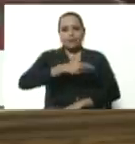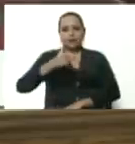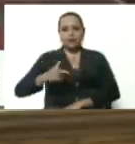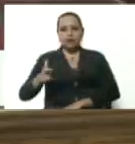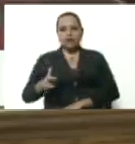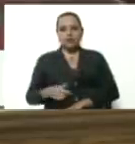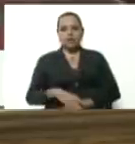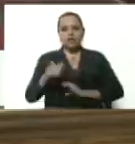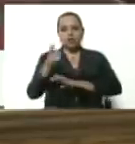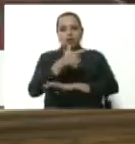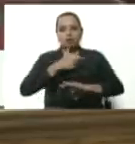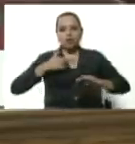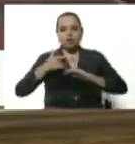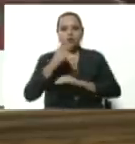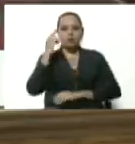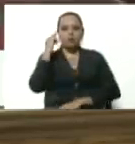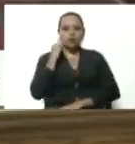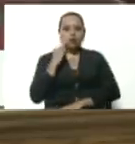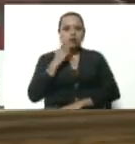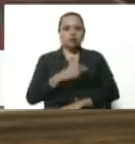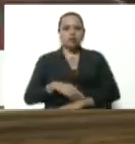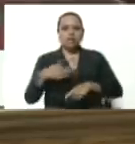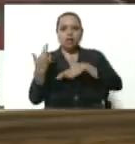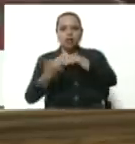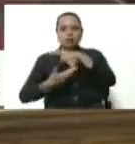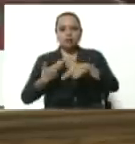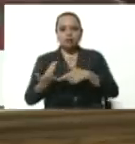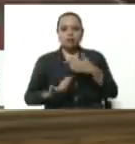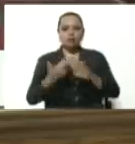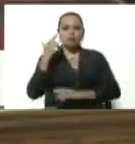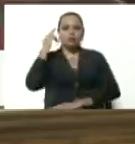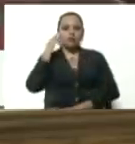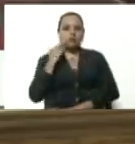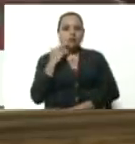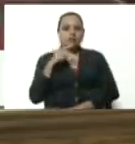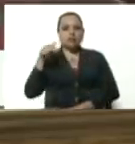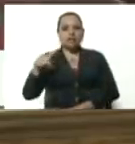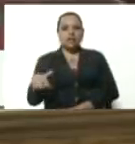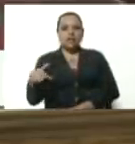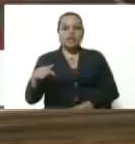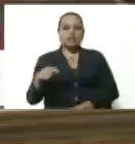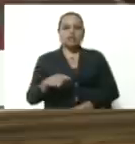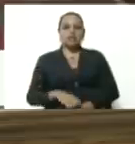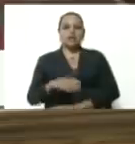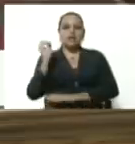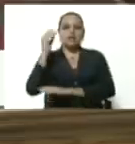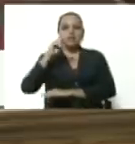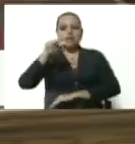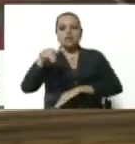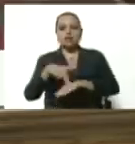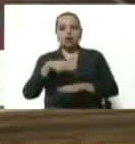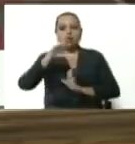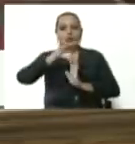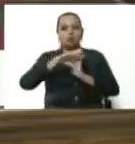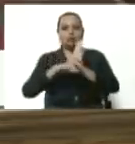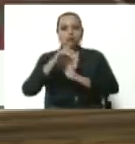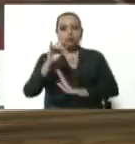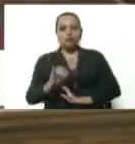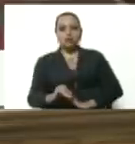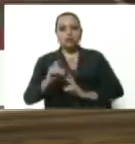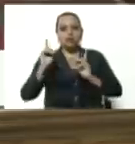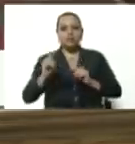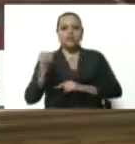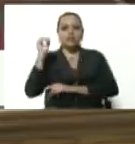del gobierno bolivariano, la revolución bolivariana, de esta Asamblea Nacional Constituyente y de